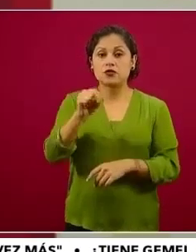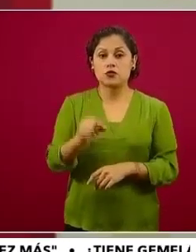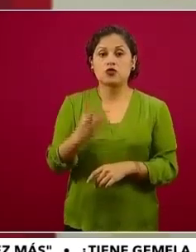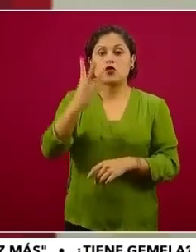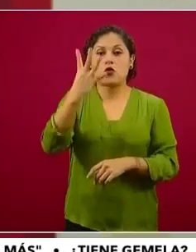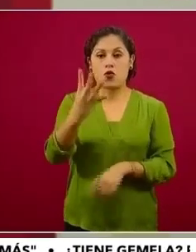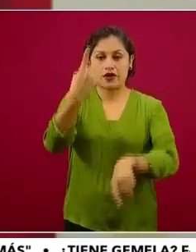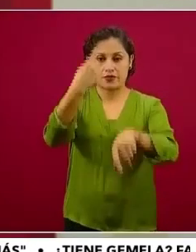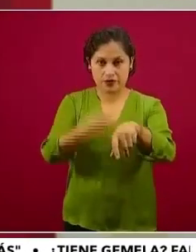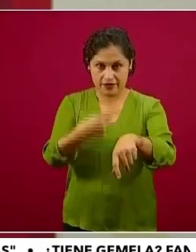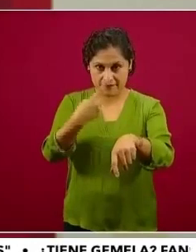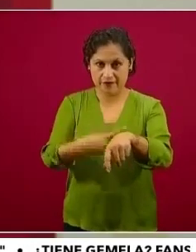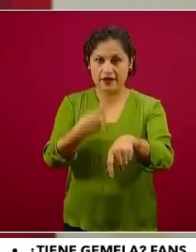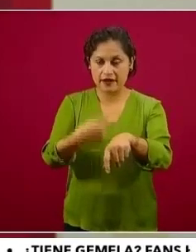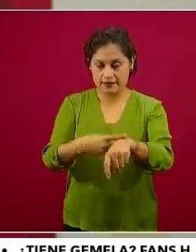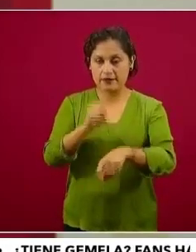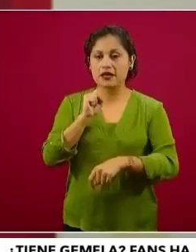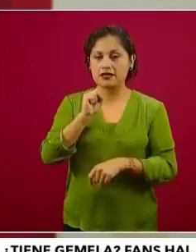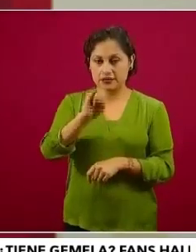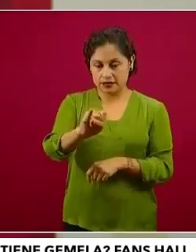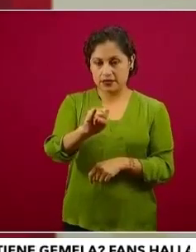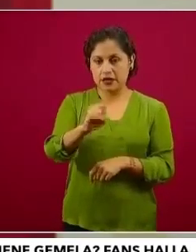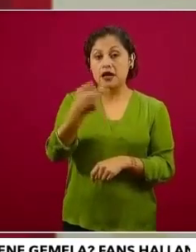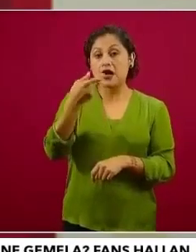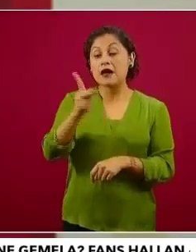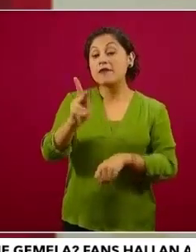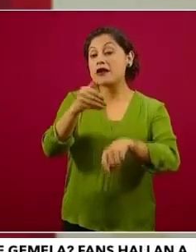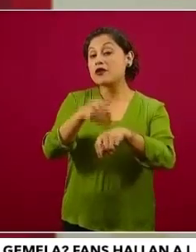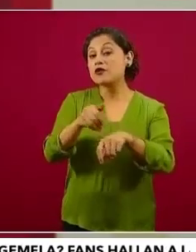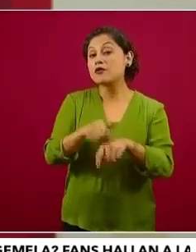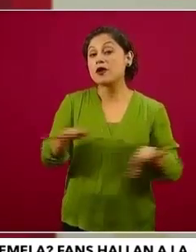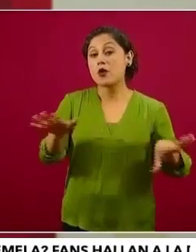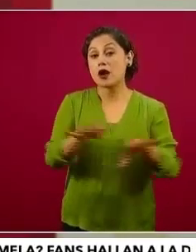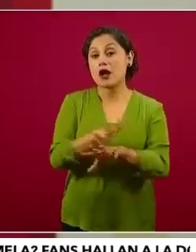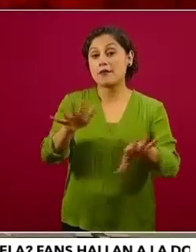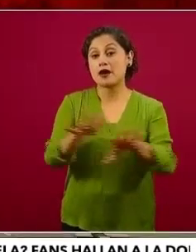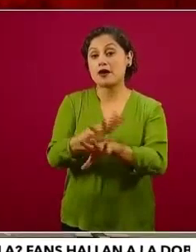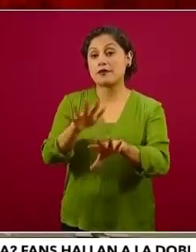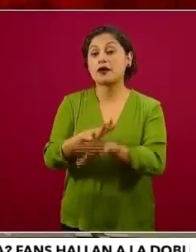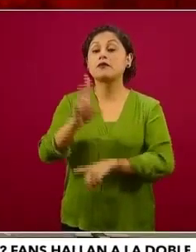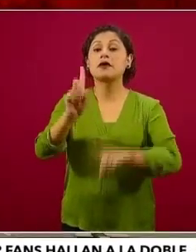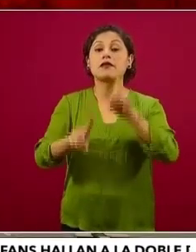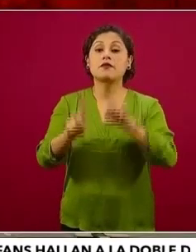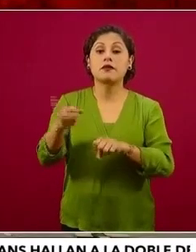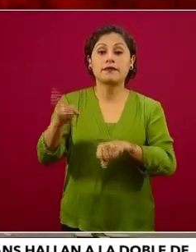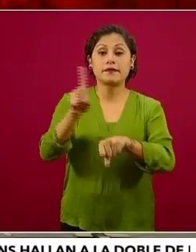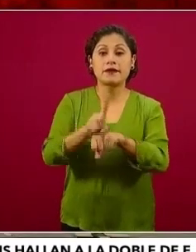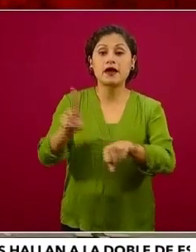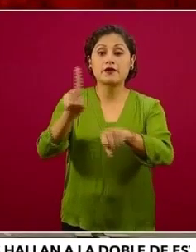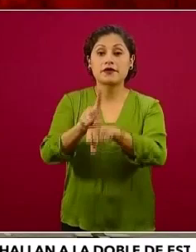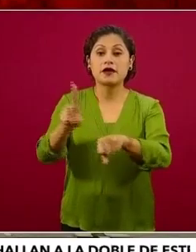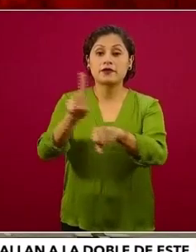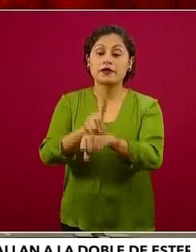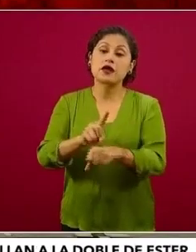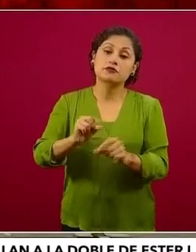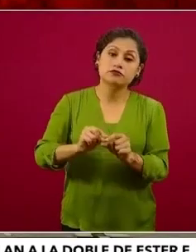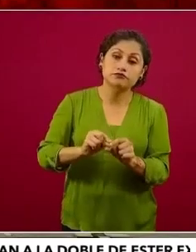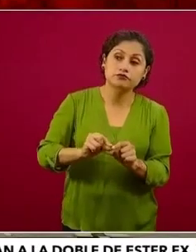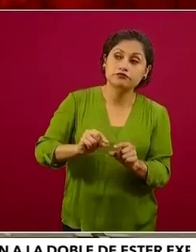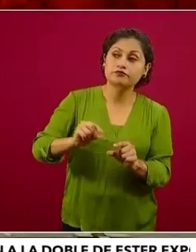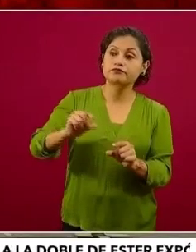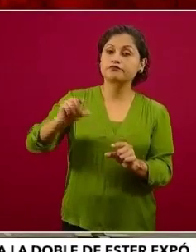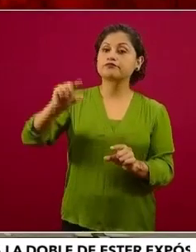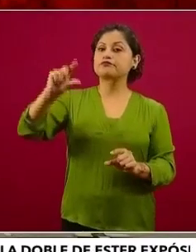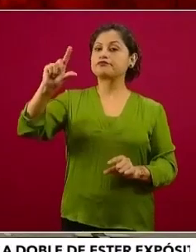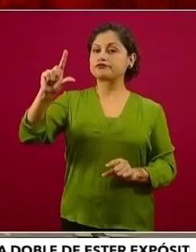ido cambiando precisamente conforme aumenta el número diario de casos, lo que de manera simple le llamamos el aumento de la curva o el ascenso